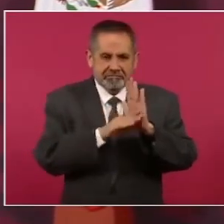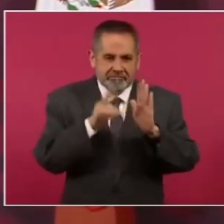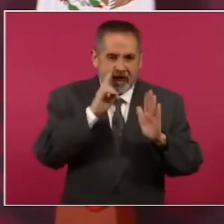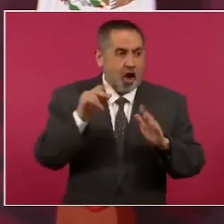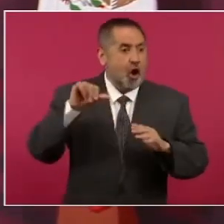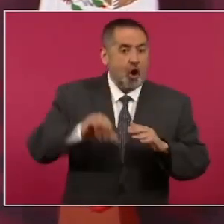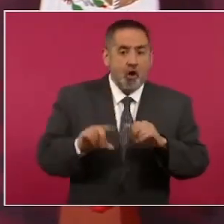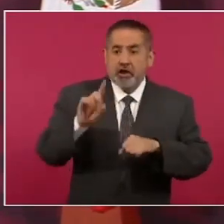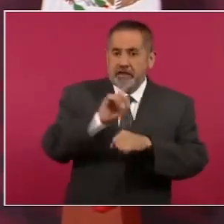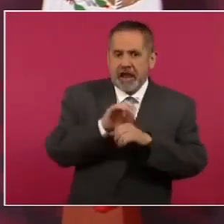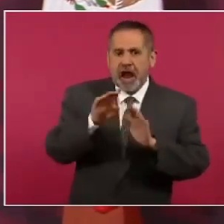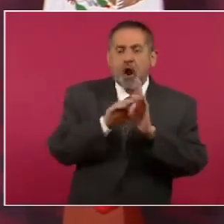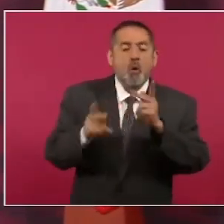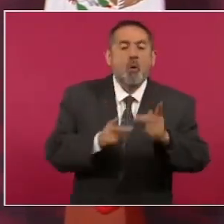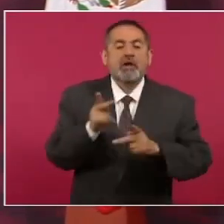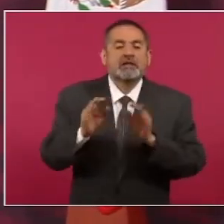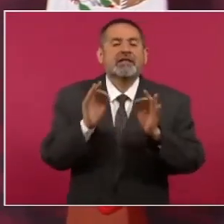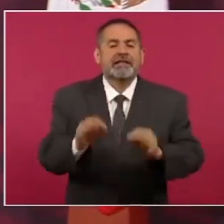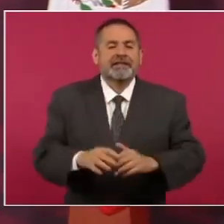de hoy.